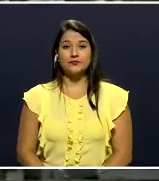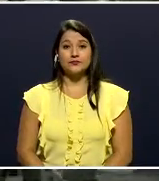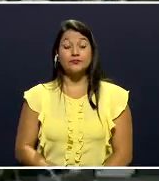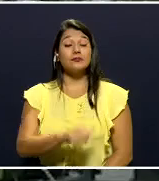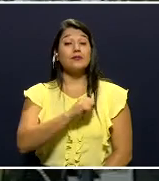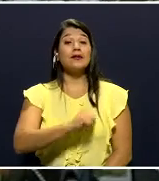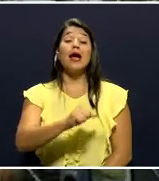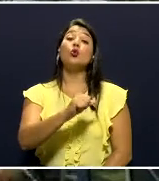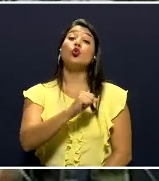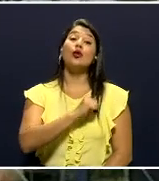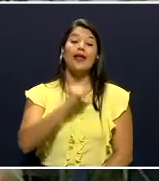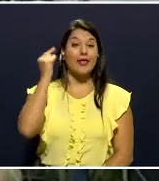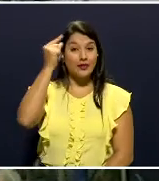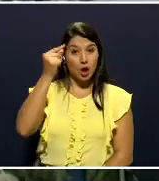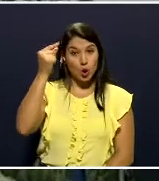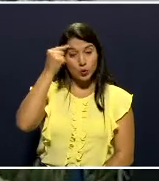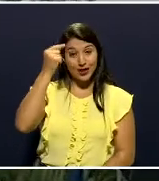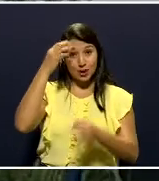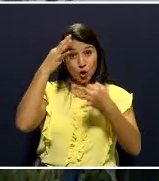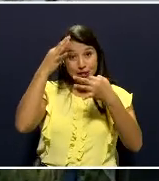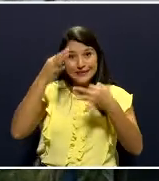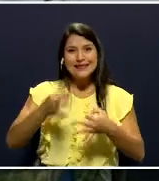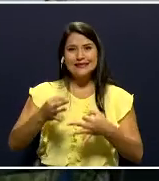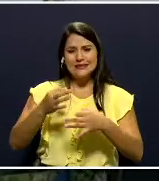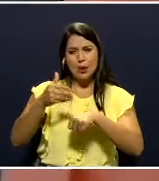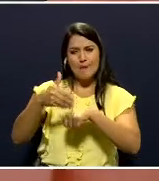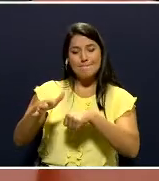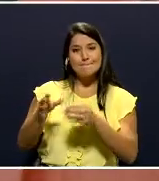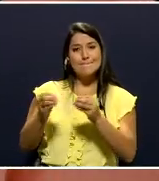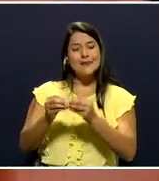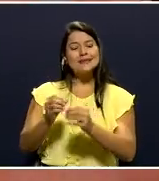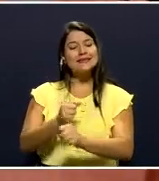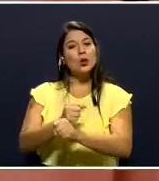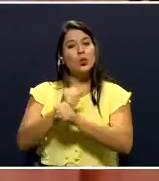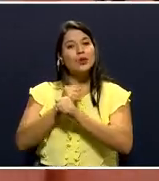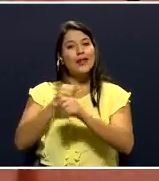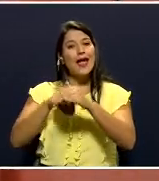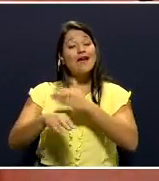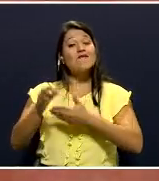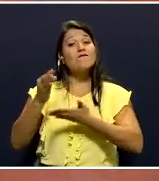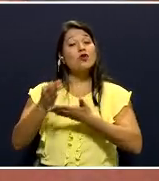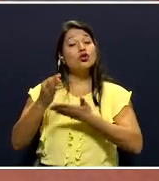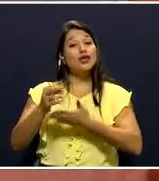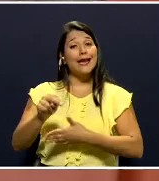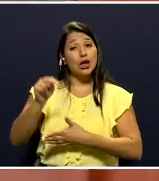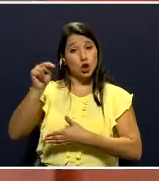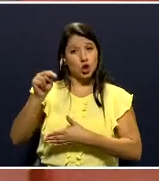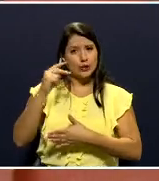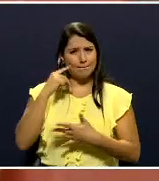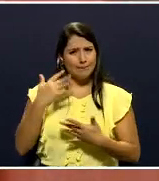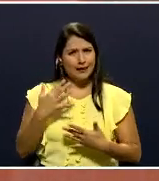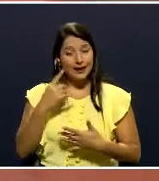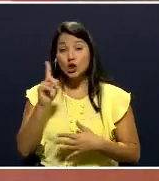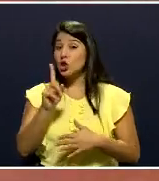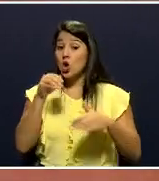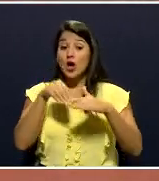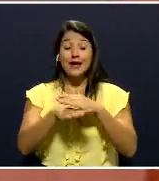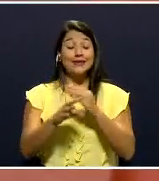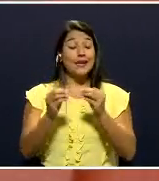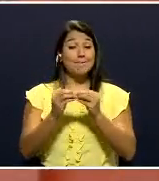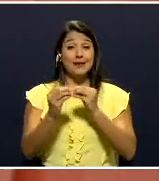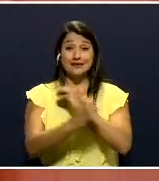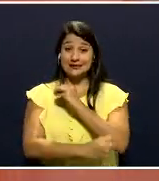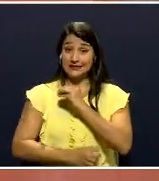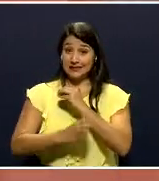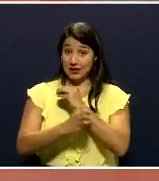Las autoridades del gobierno decidieron reforzar la frontera norte de nuestro país con la finalidad de que no ingresen más extranjeros al mismo,